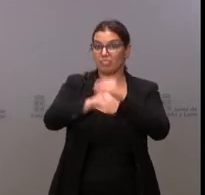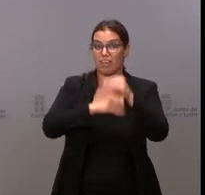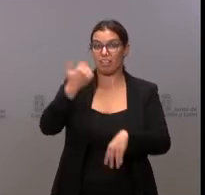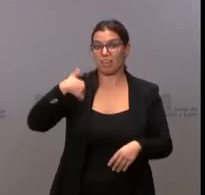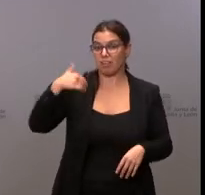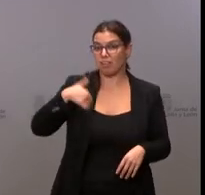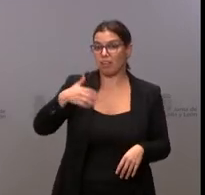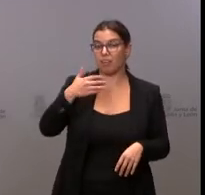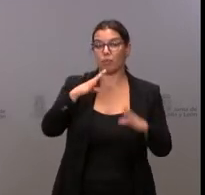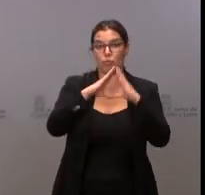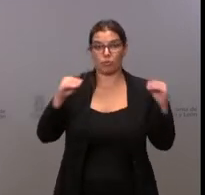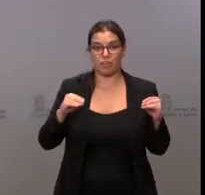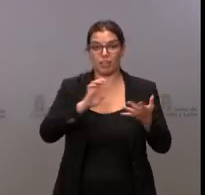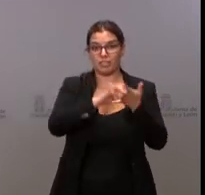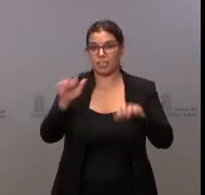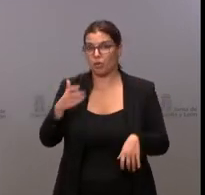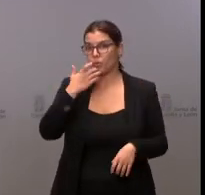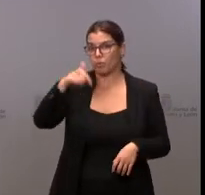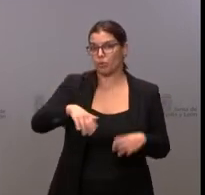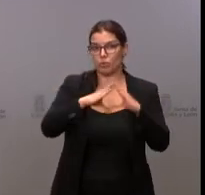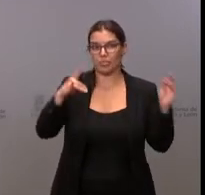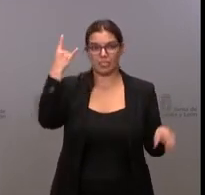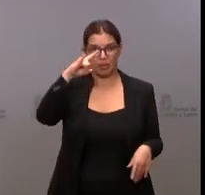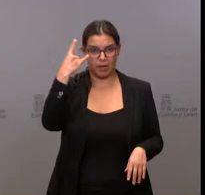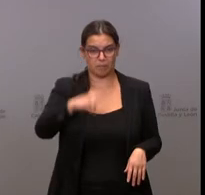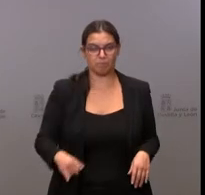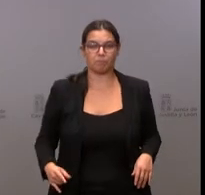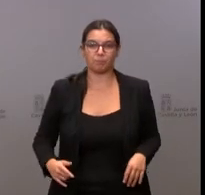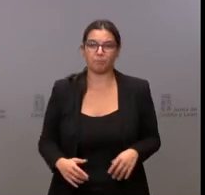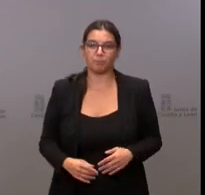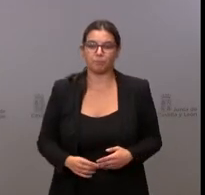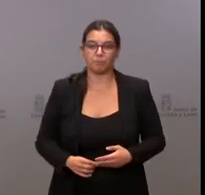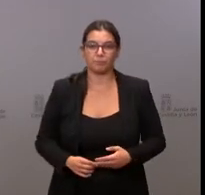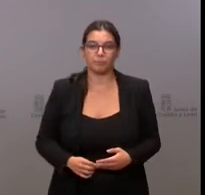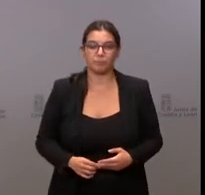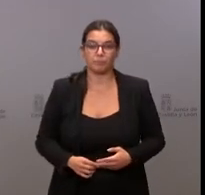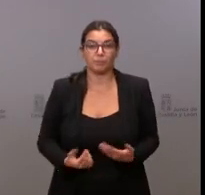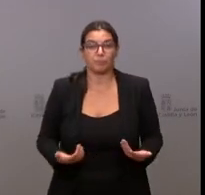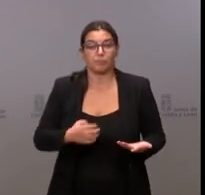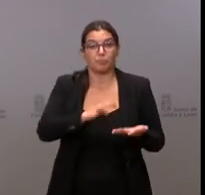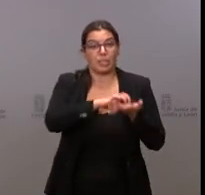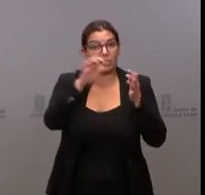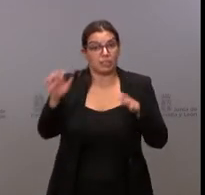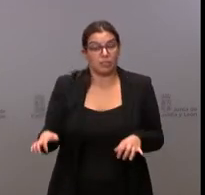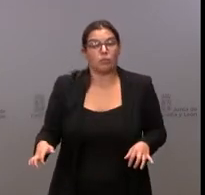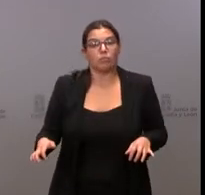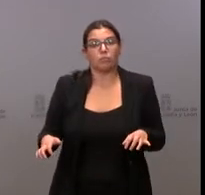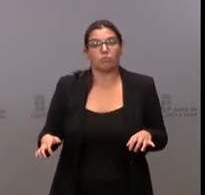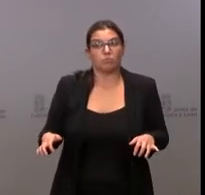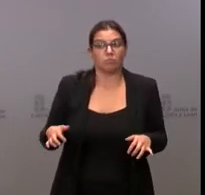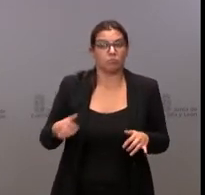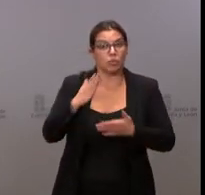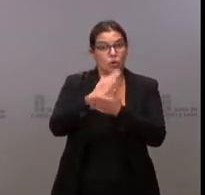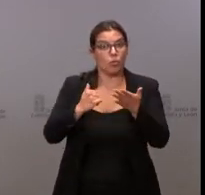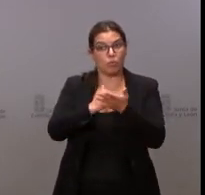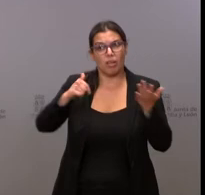de castilla y león' la universidad de salamanca por supuesto castilla y león es una de las comunidades que